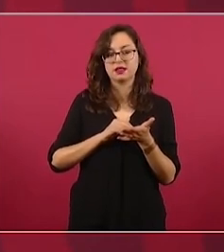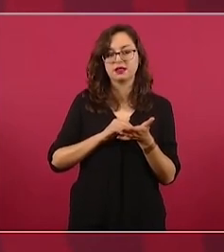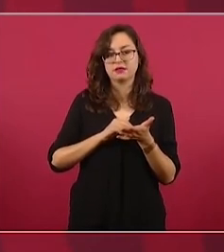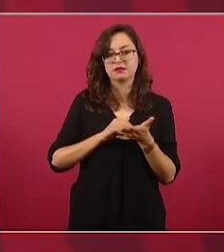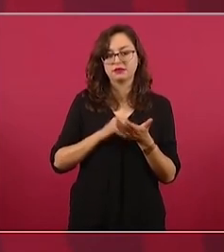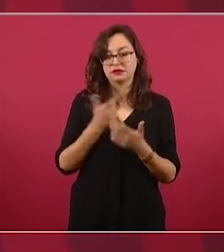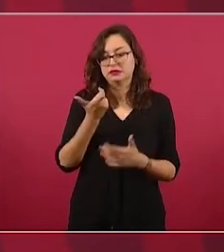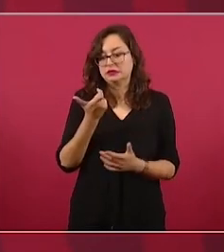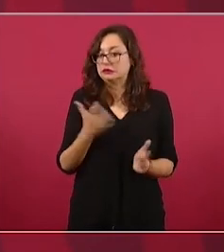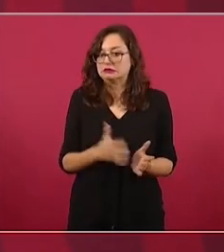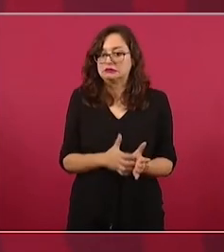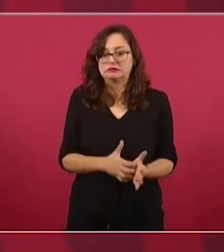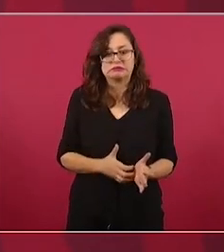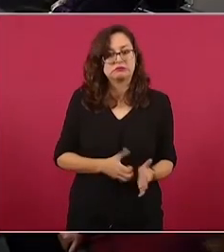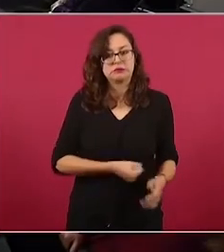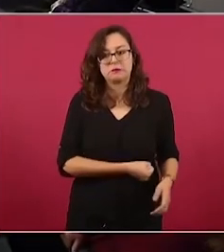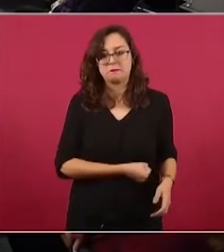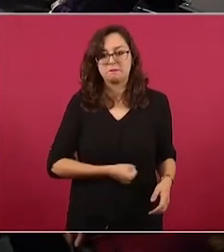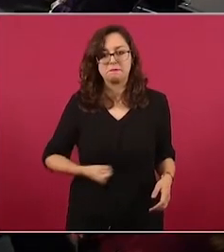ahorrar así,